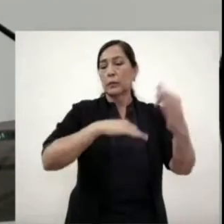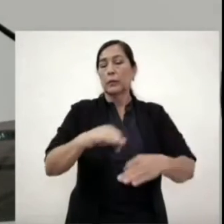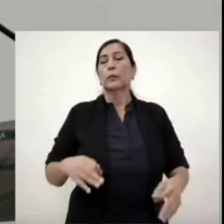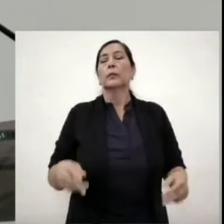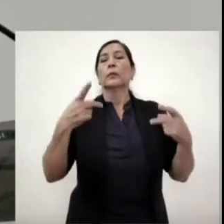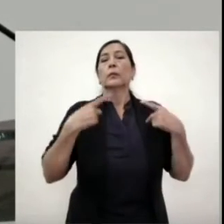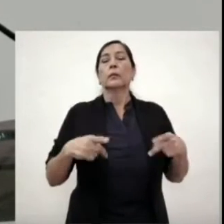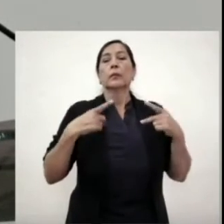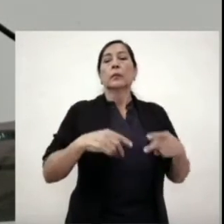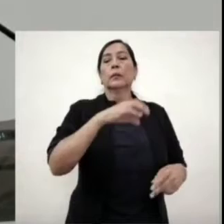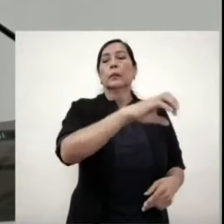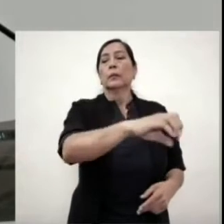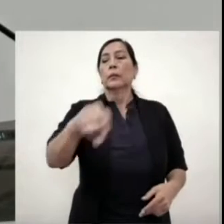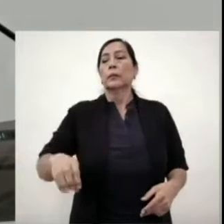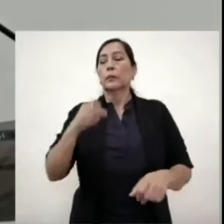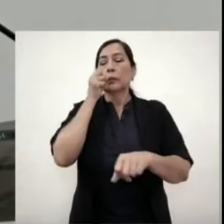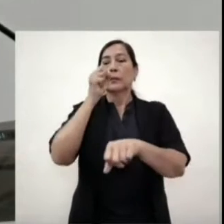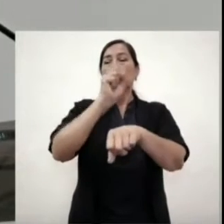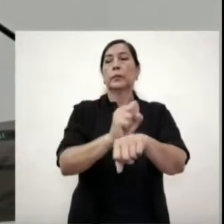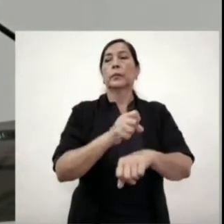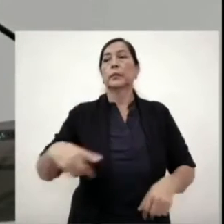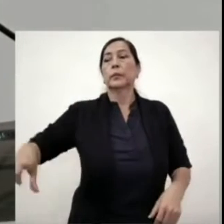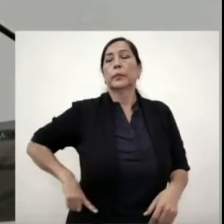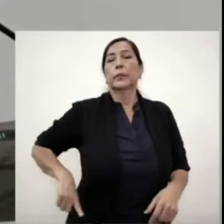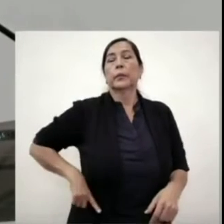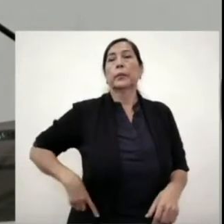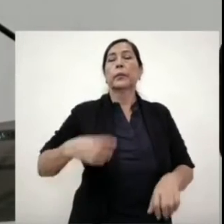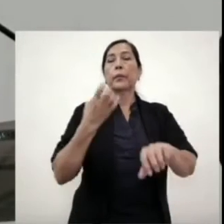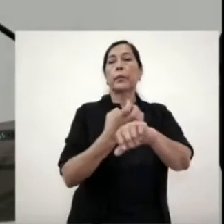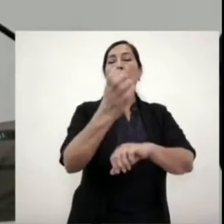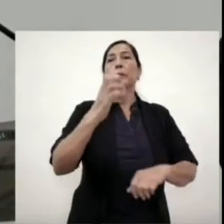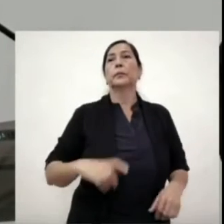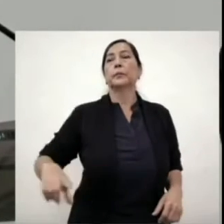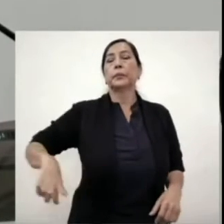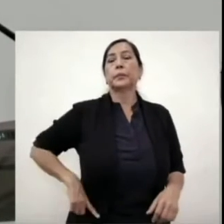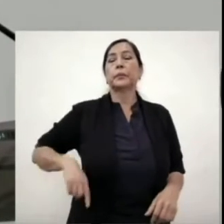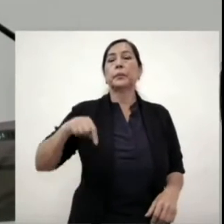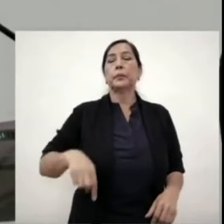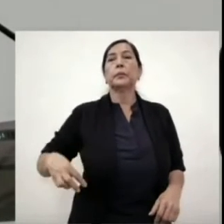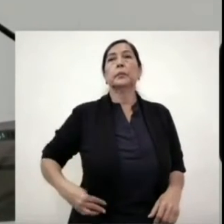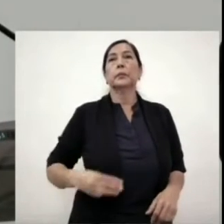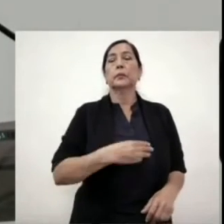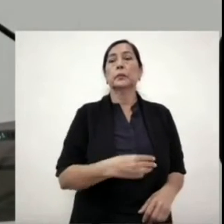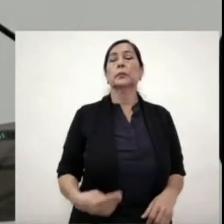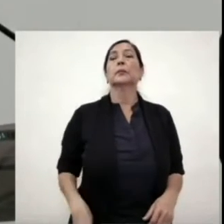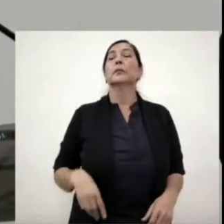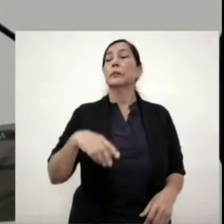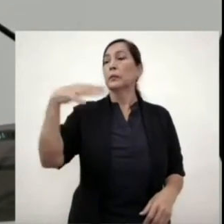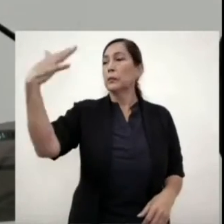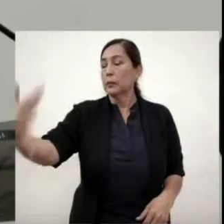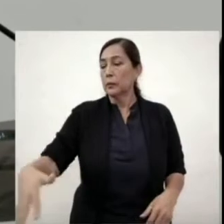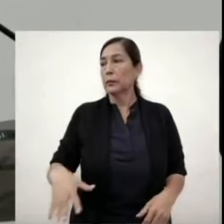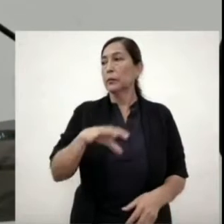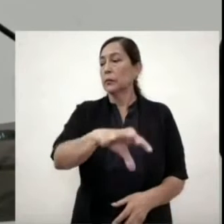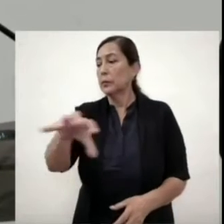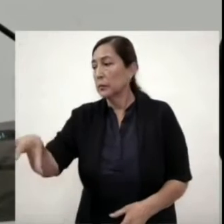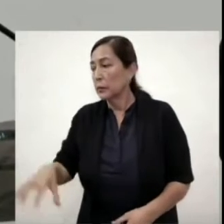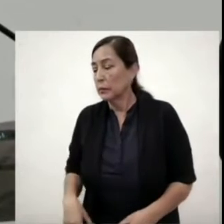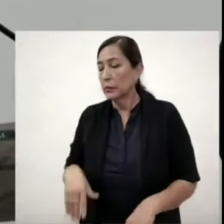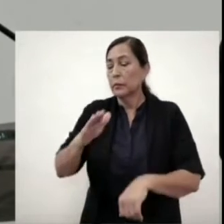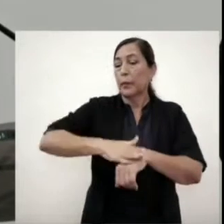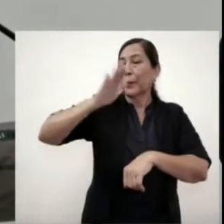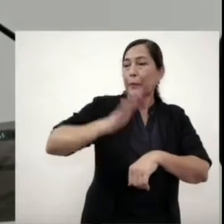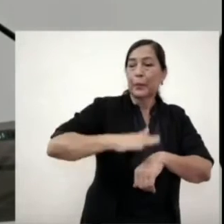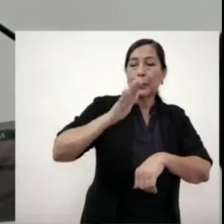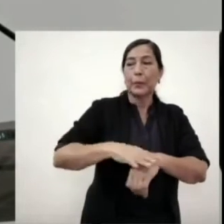gobierno municipal, donde se identificaron las 10 colonias con mayor índice delictivo y a través de estos comités